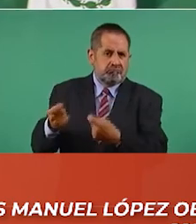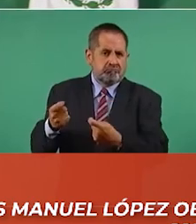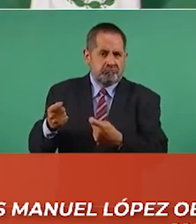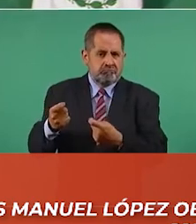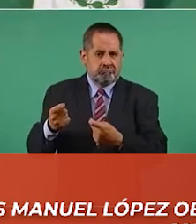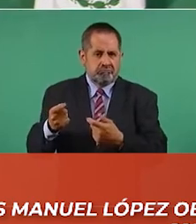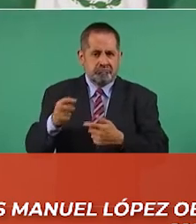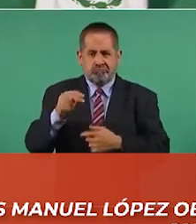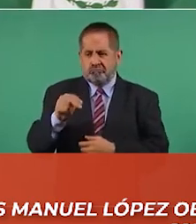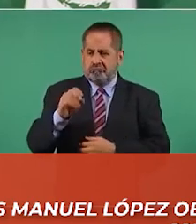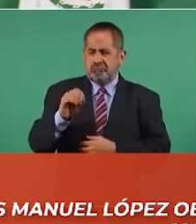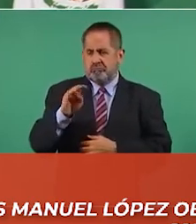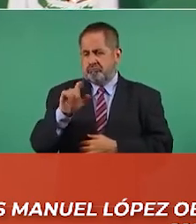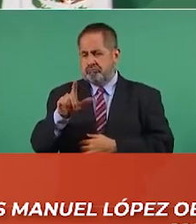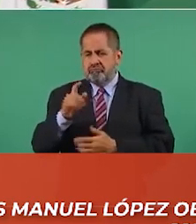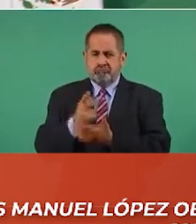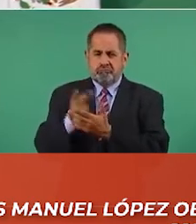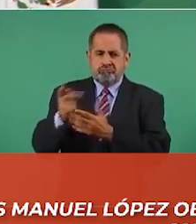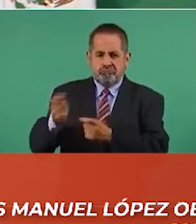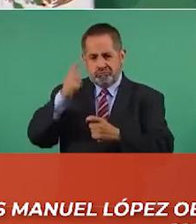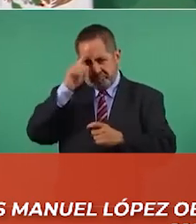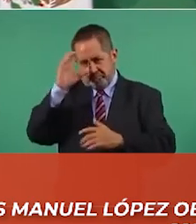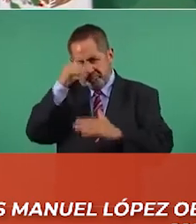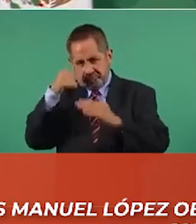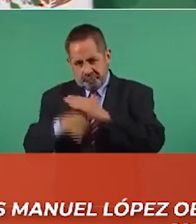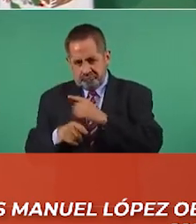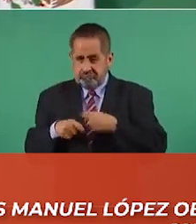el premio Nobel en ciencia